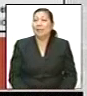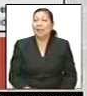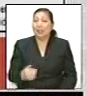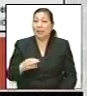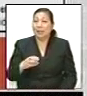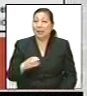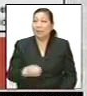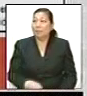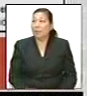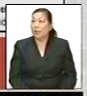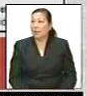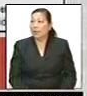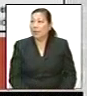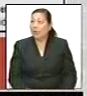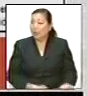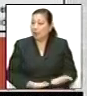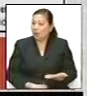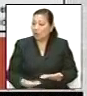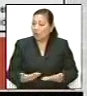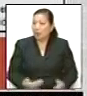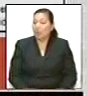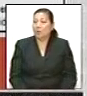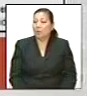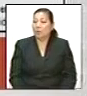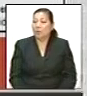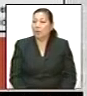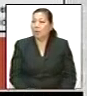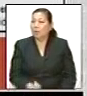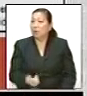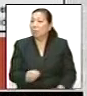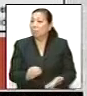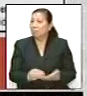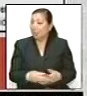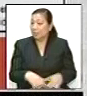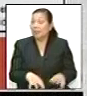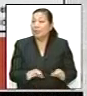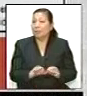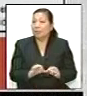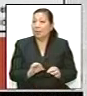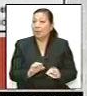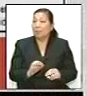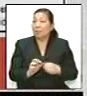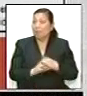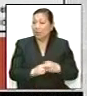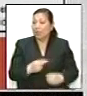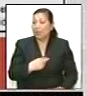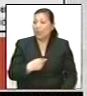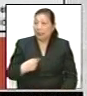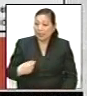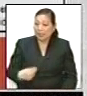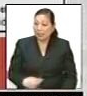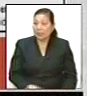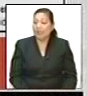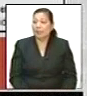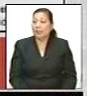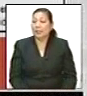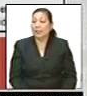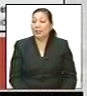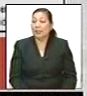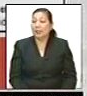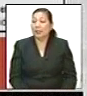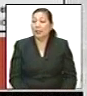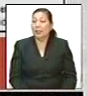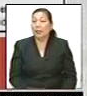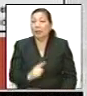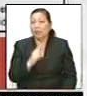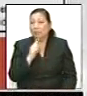relaciones comerciales y de otro tipo muy importantes con china de manera que si bien eso ya no